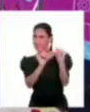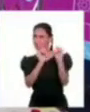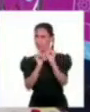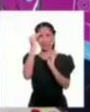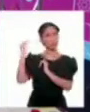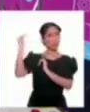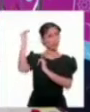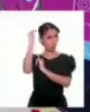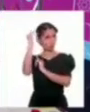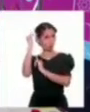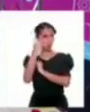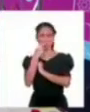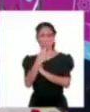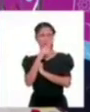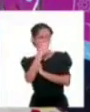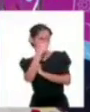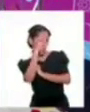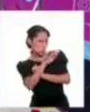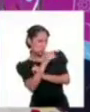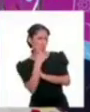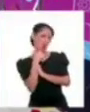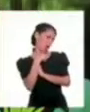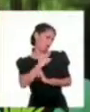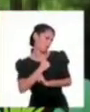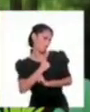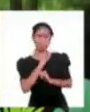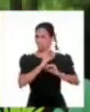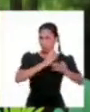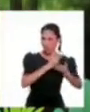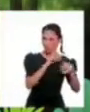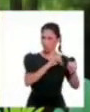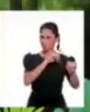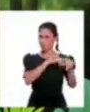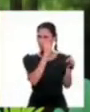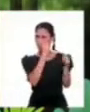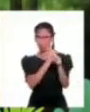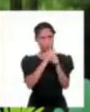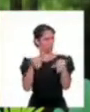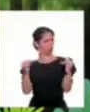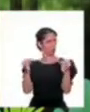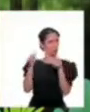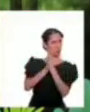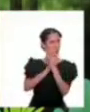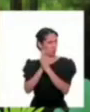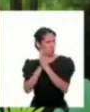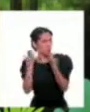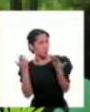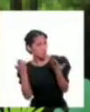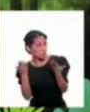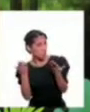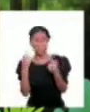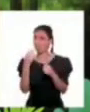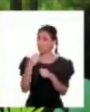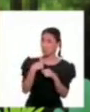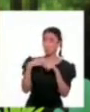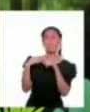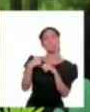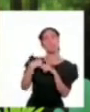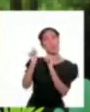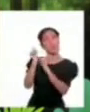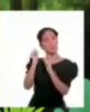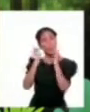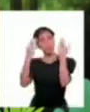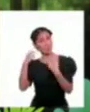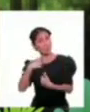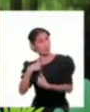adulto. No había un trato especial para los infantes. José Quisocala y yo hemos tenido suerte de vivir en